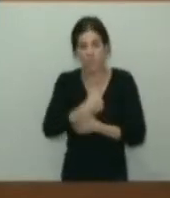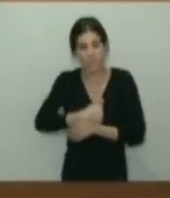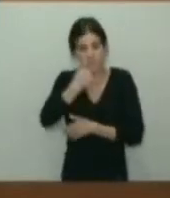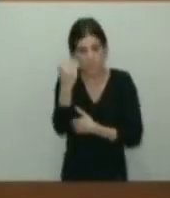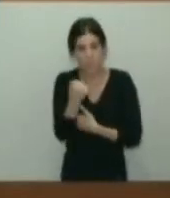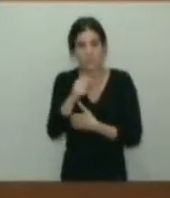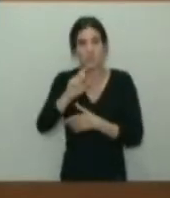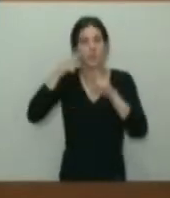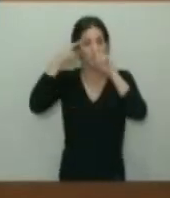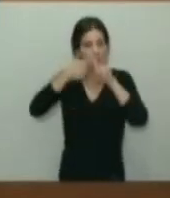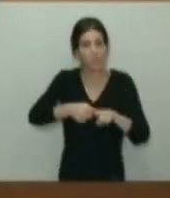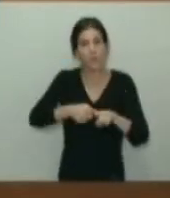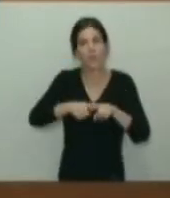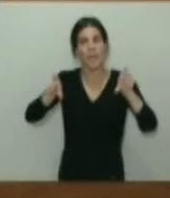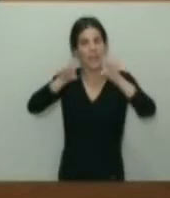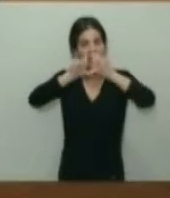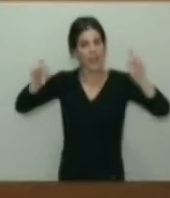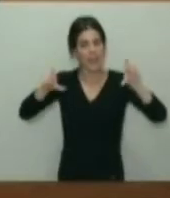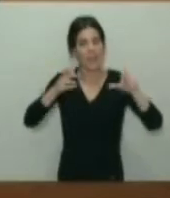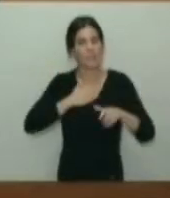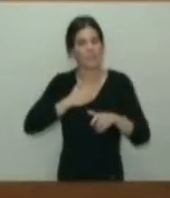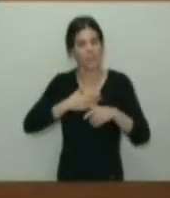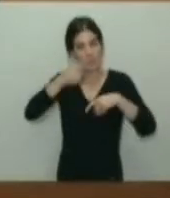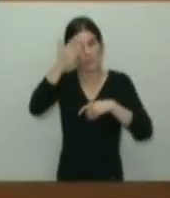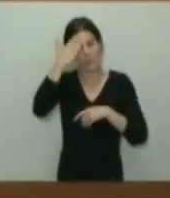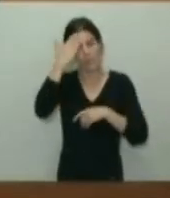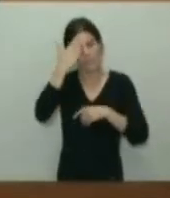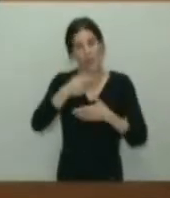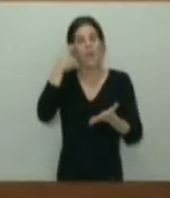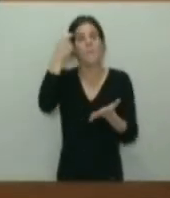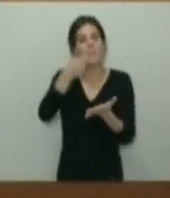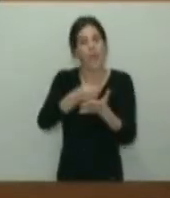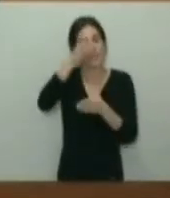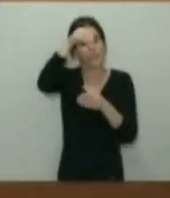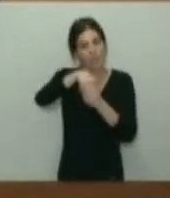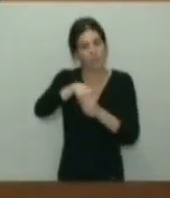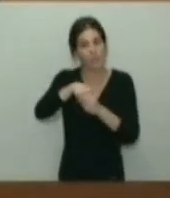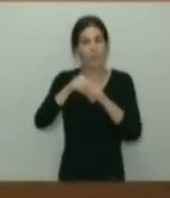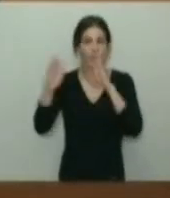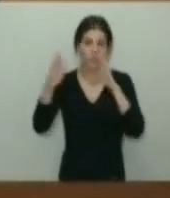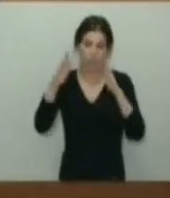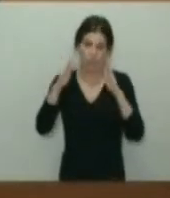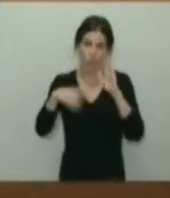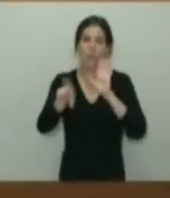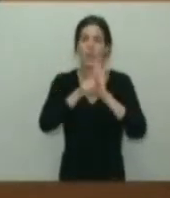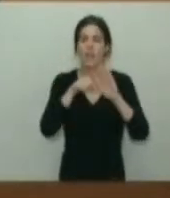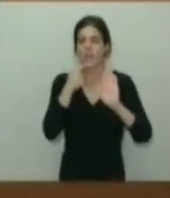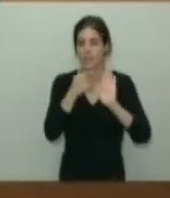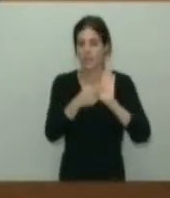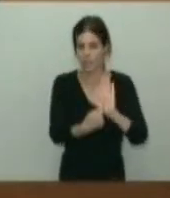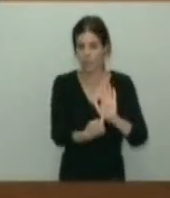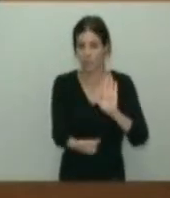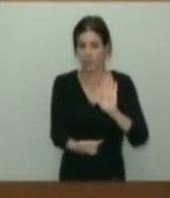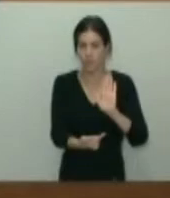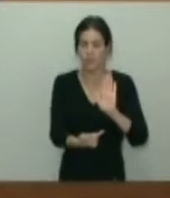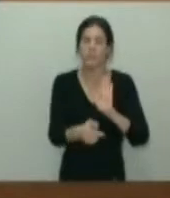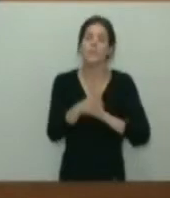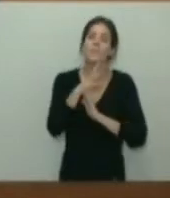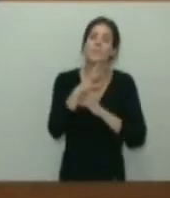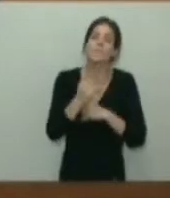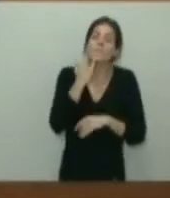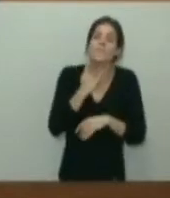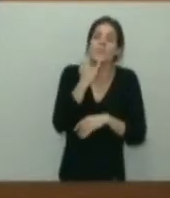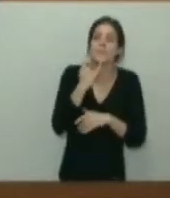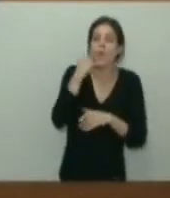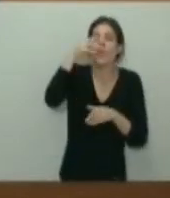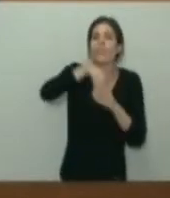que el empresario principal pague a los subcontratistas dentro de los márgenes que establece la ley, por lo menos dentro del margen en